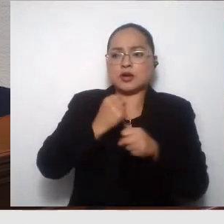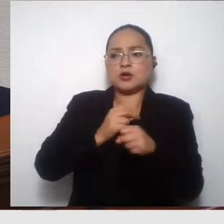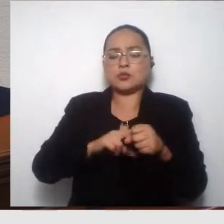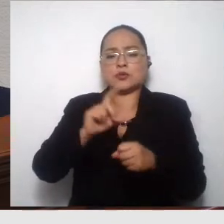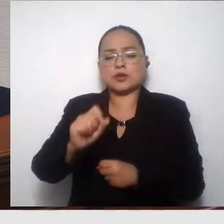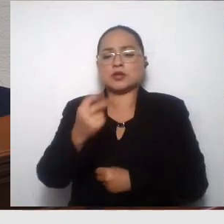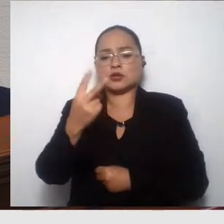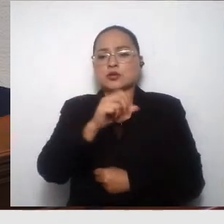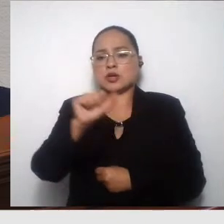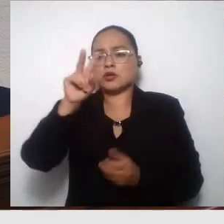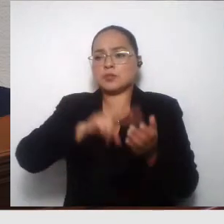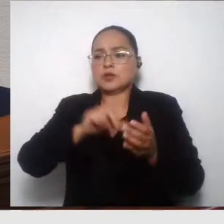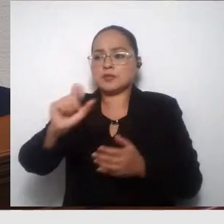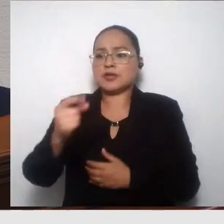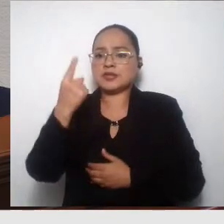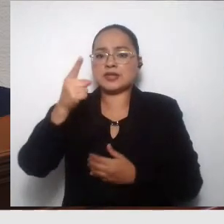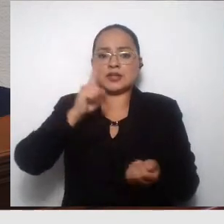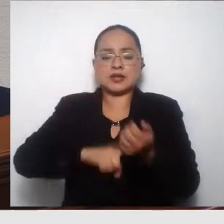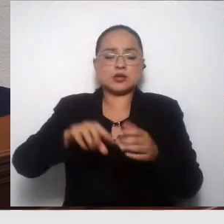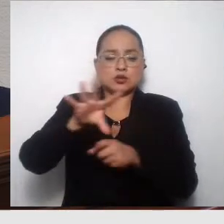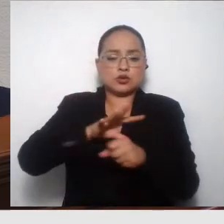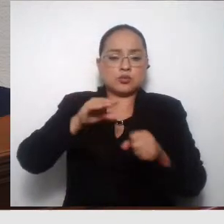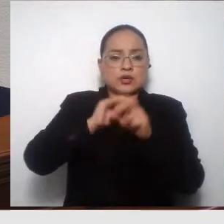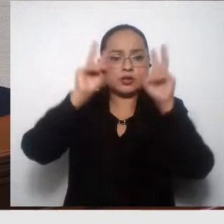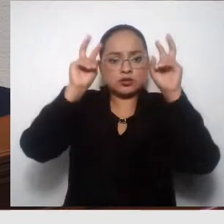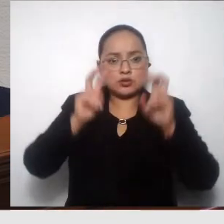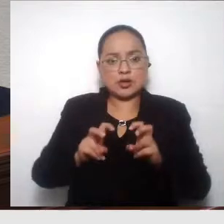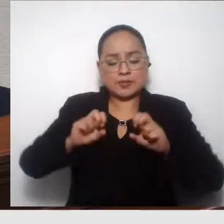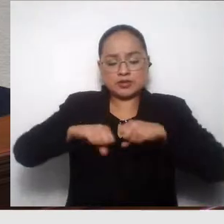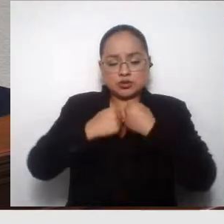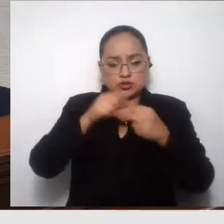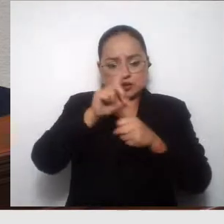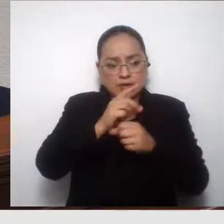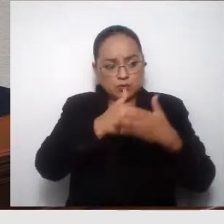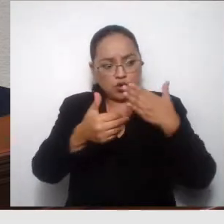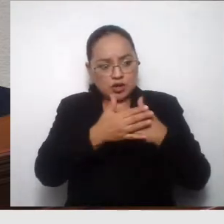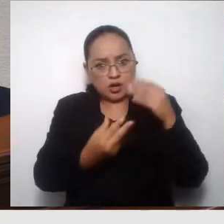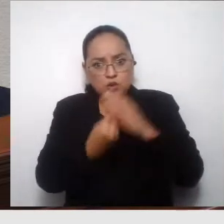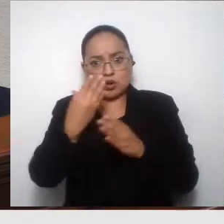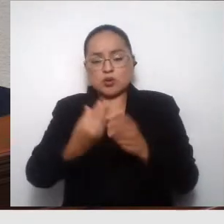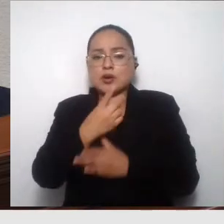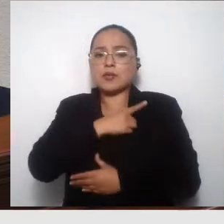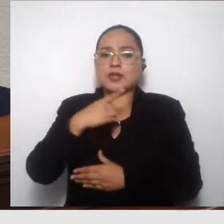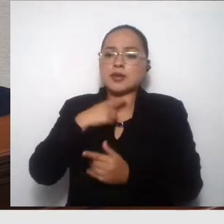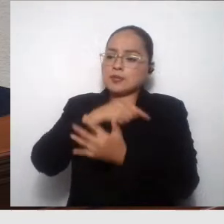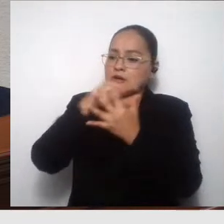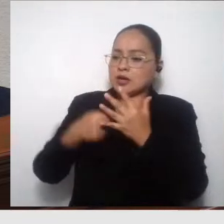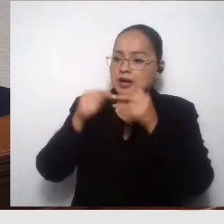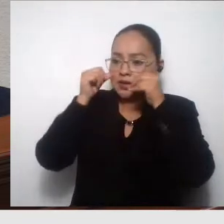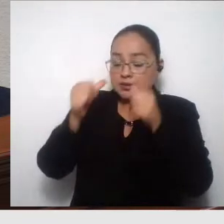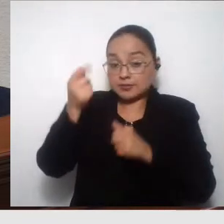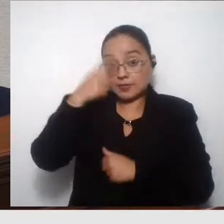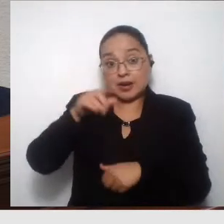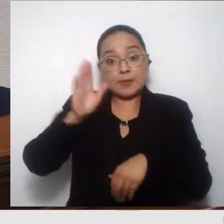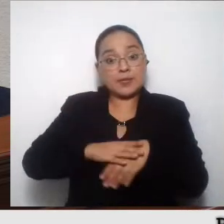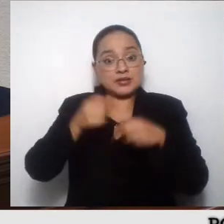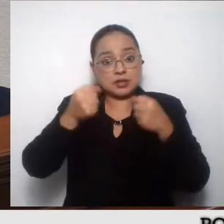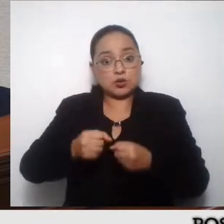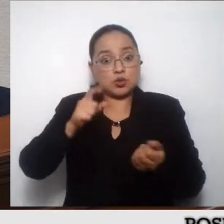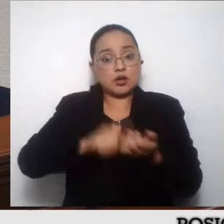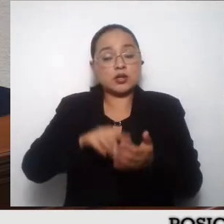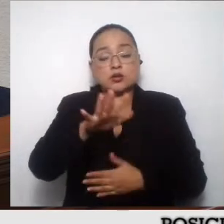2022-2027 abarca todos los aspectos que una sociedad moderna debe estar presentes para asegurar el bienestar de la